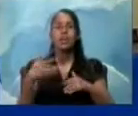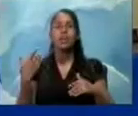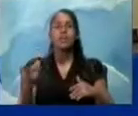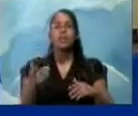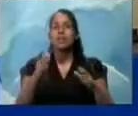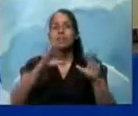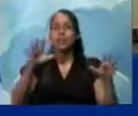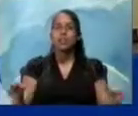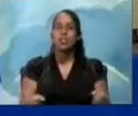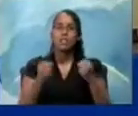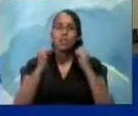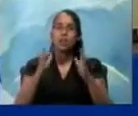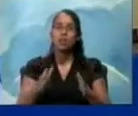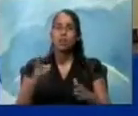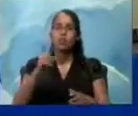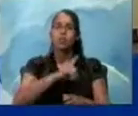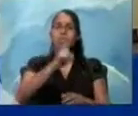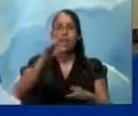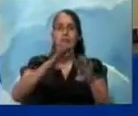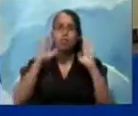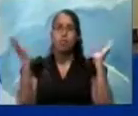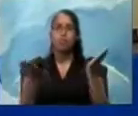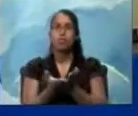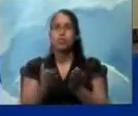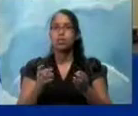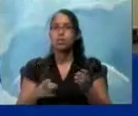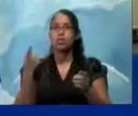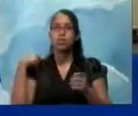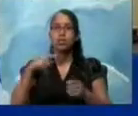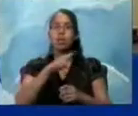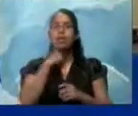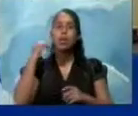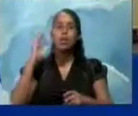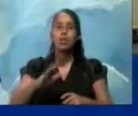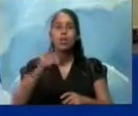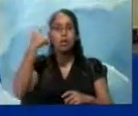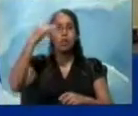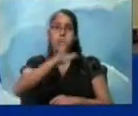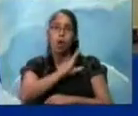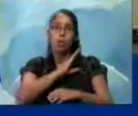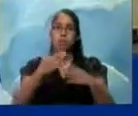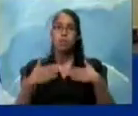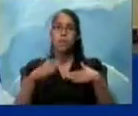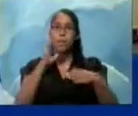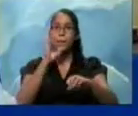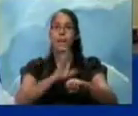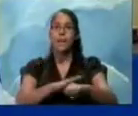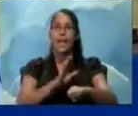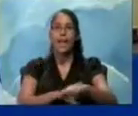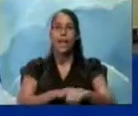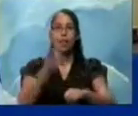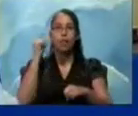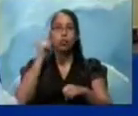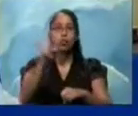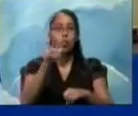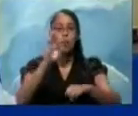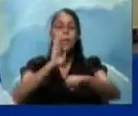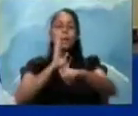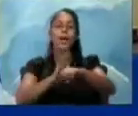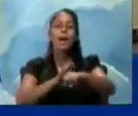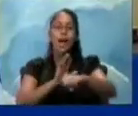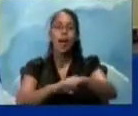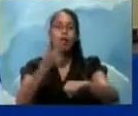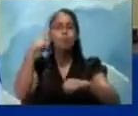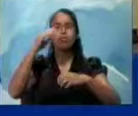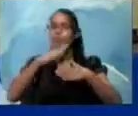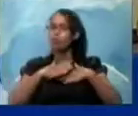el Salvador del mundo tenía que morir por mis pecados, por tus pecados,